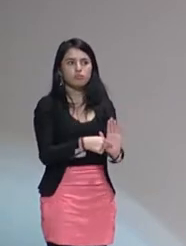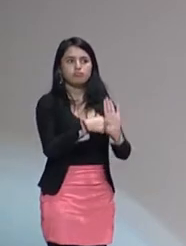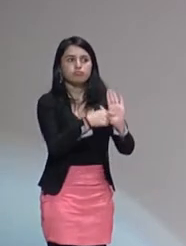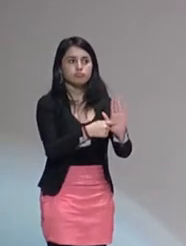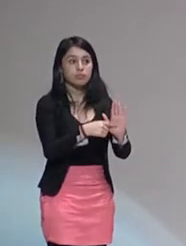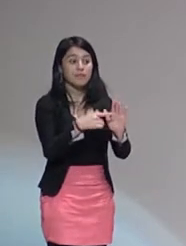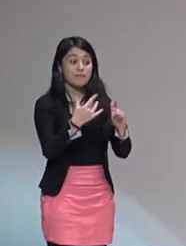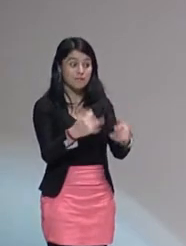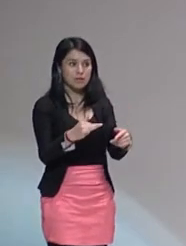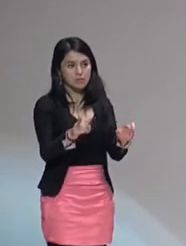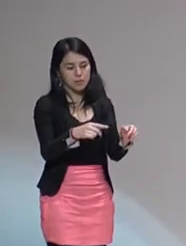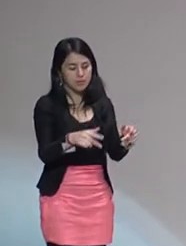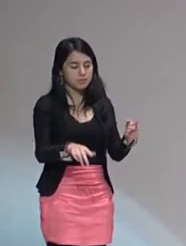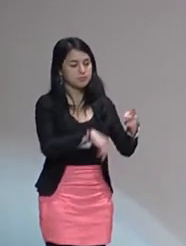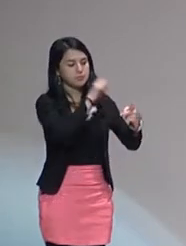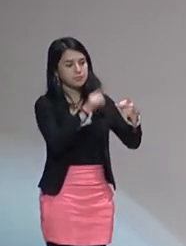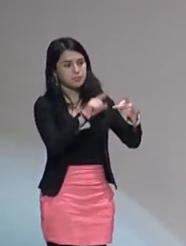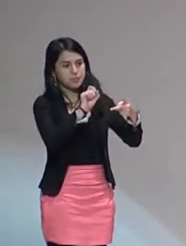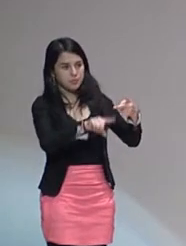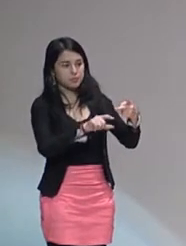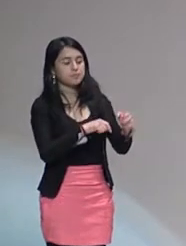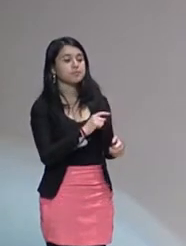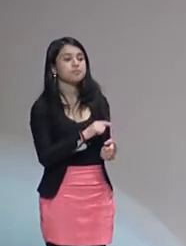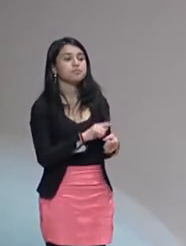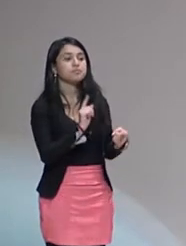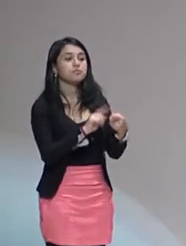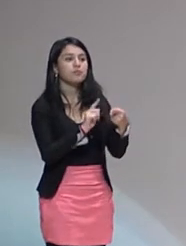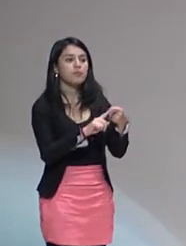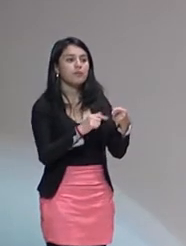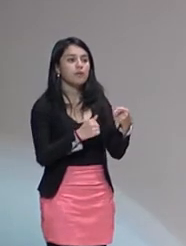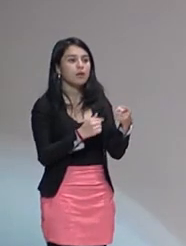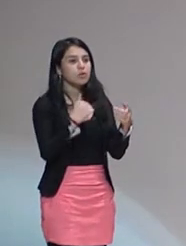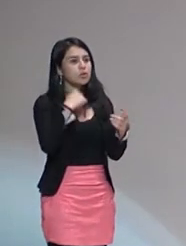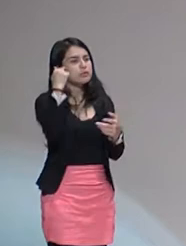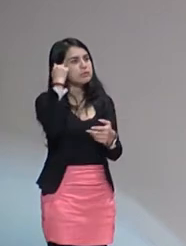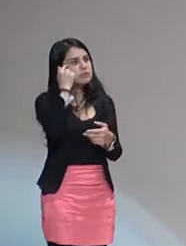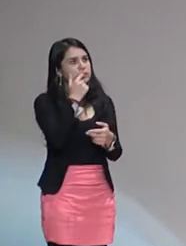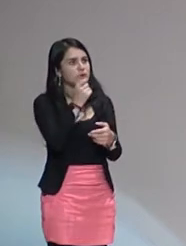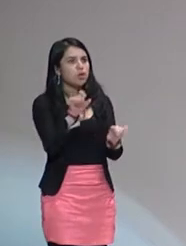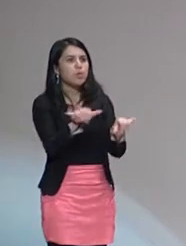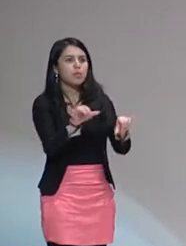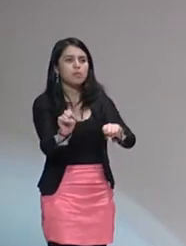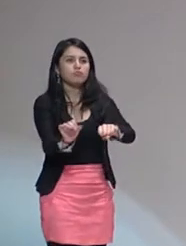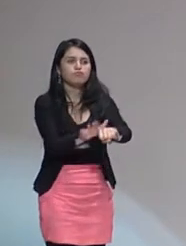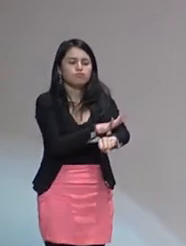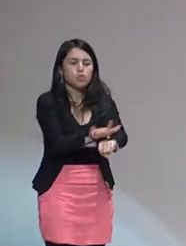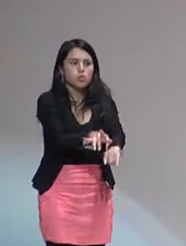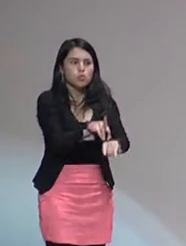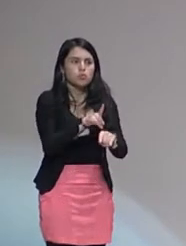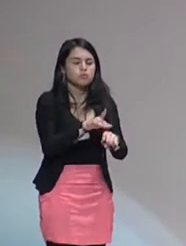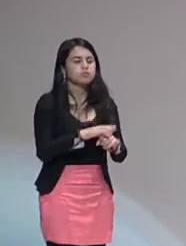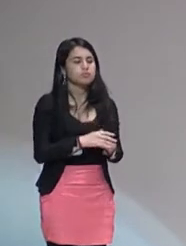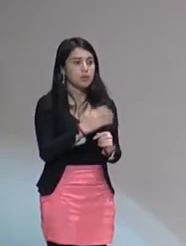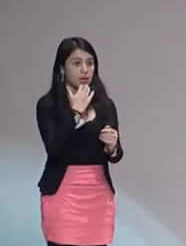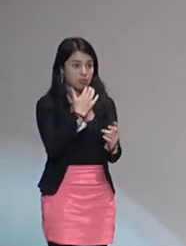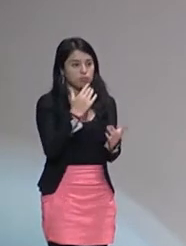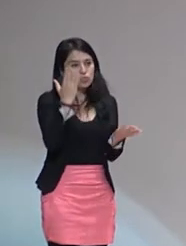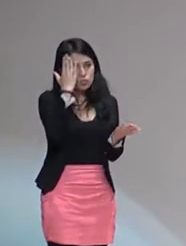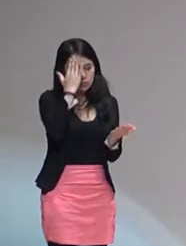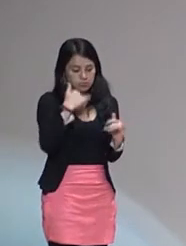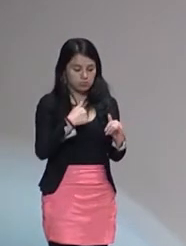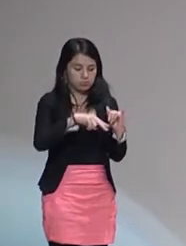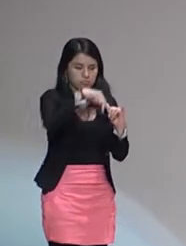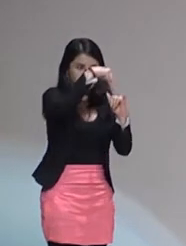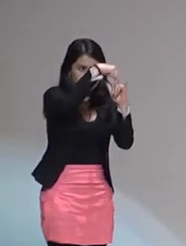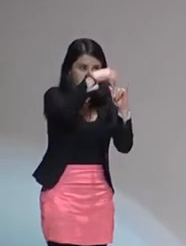la siguiente pregunta. Me llama mucho la noción de sensibilidad, porque yo explico mi curso de antropología